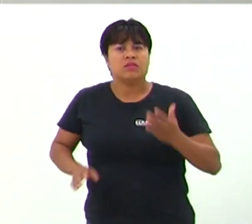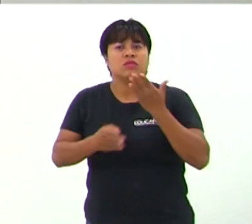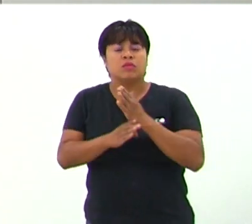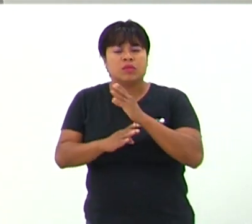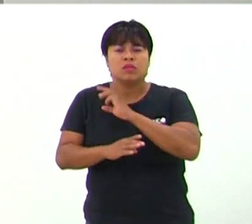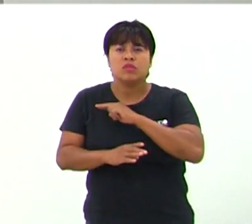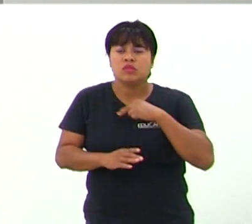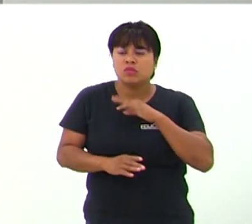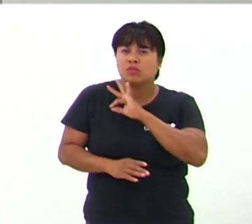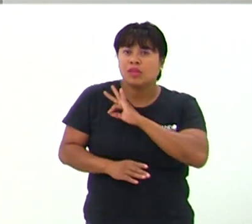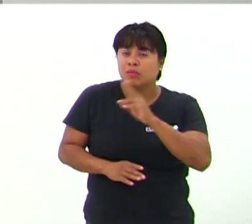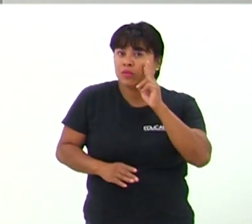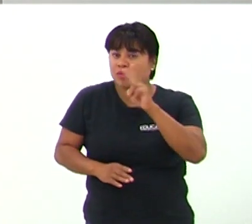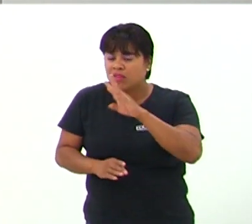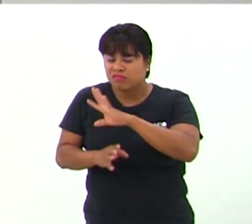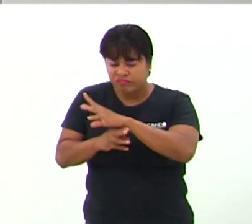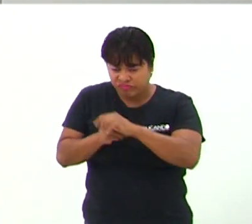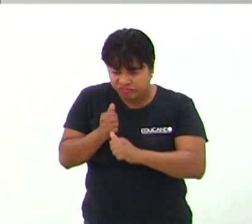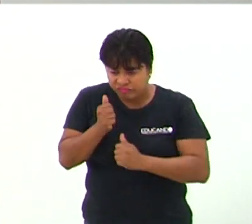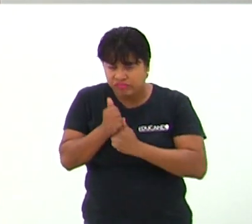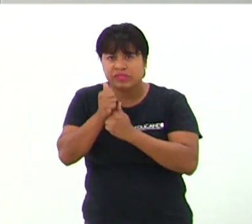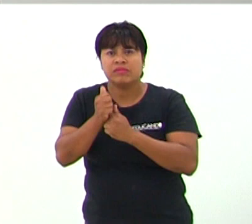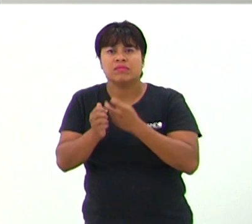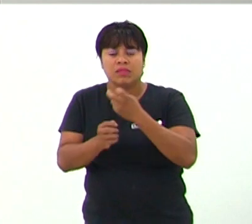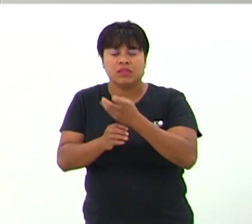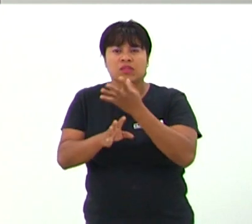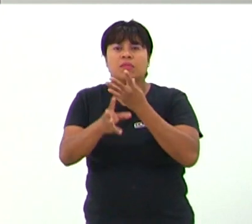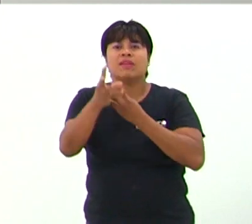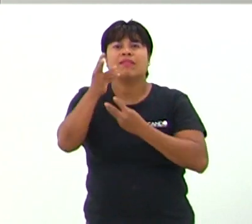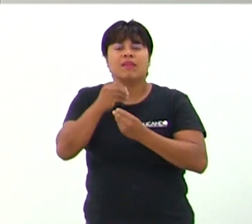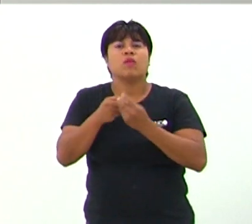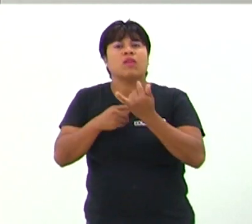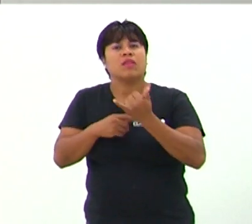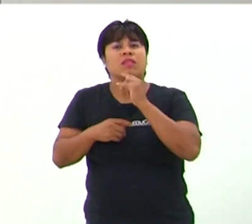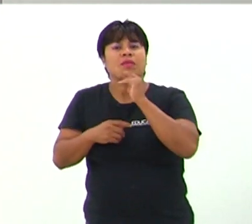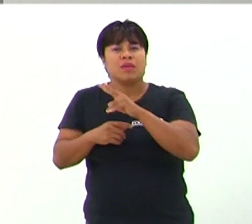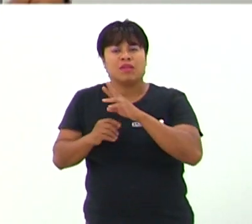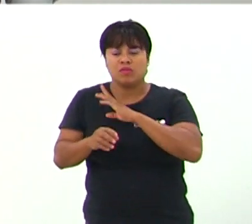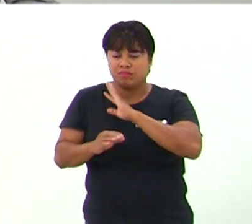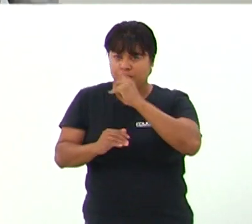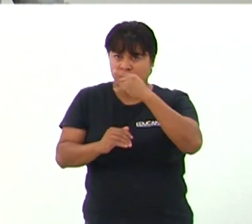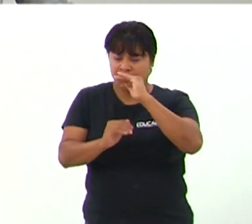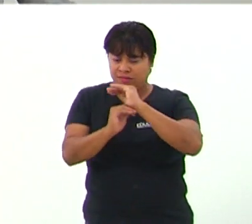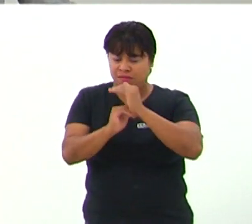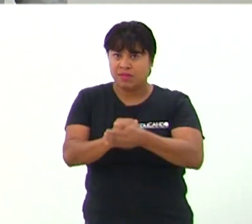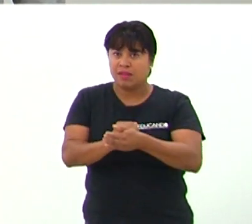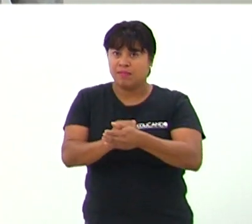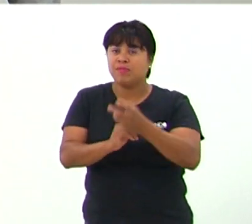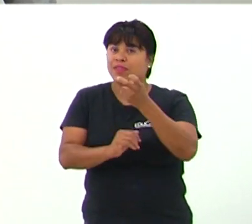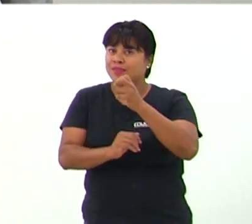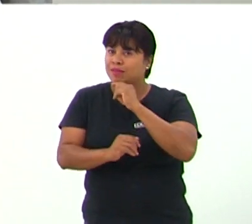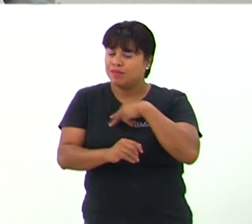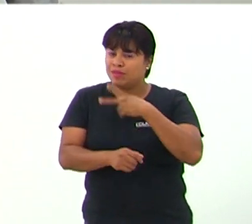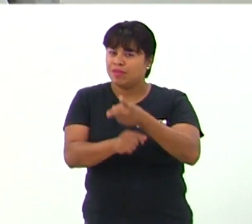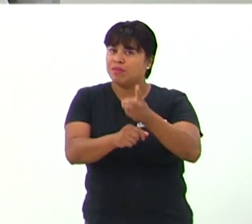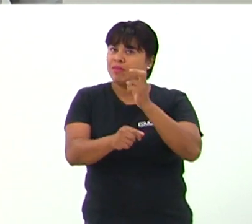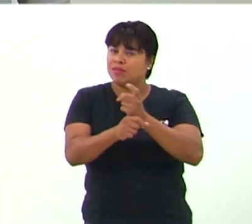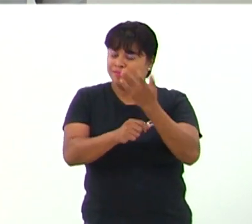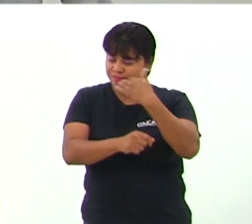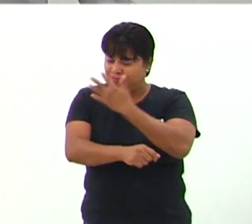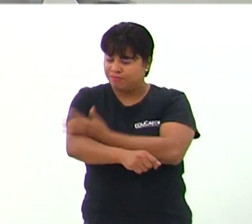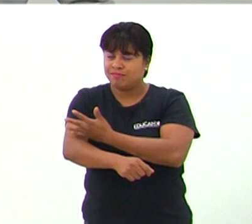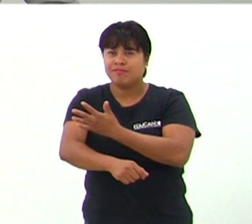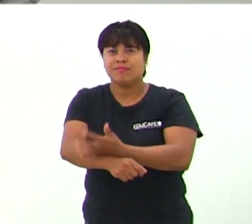a permitir reforzar este contenido y también darlo por concluido, para lo cual te invito a que me